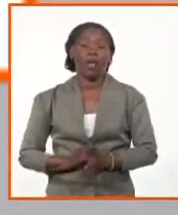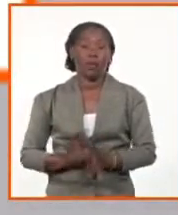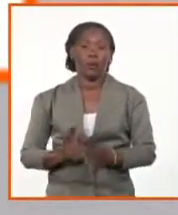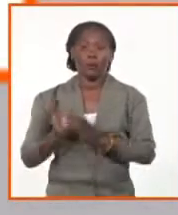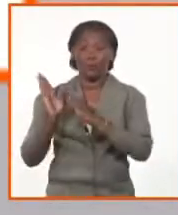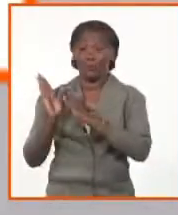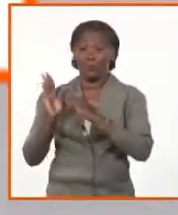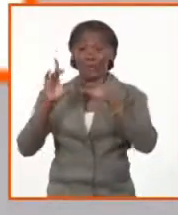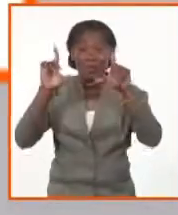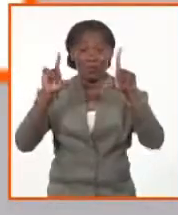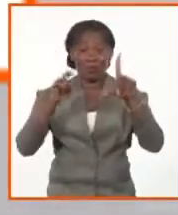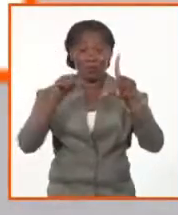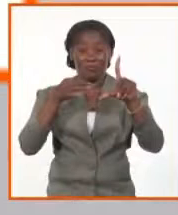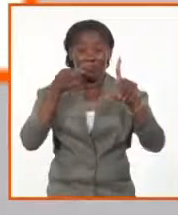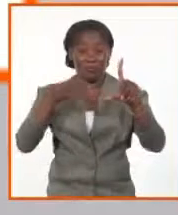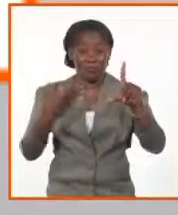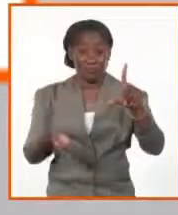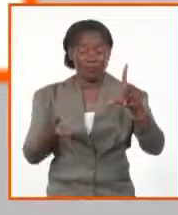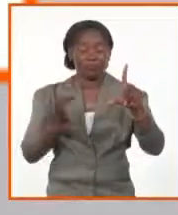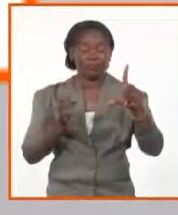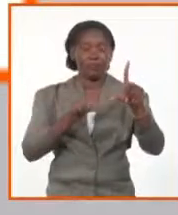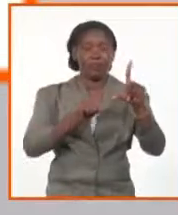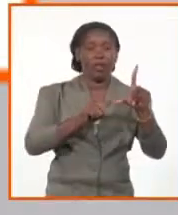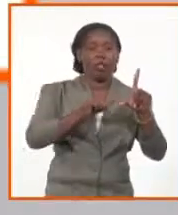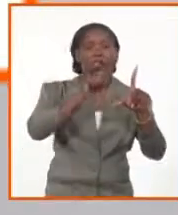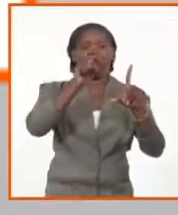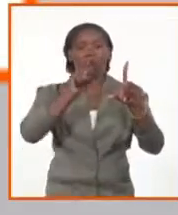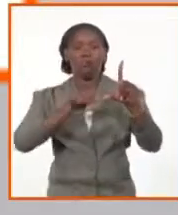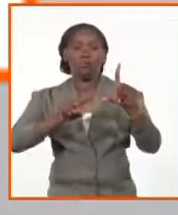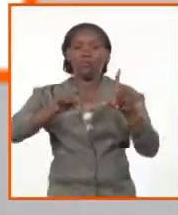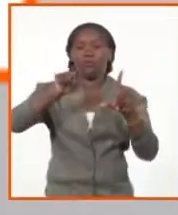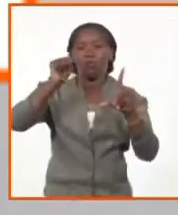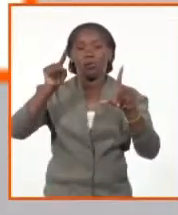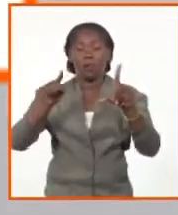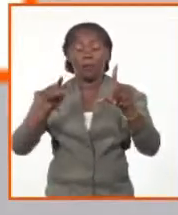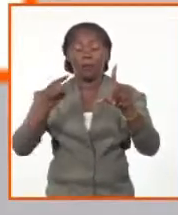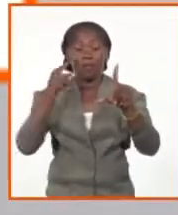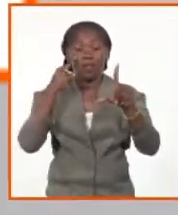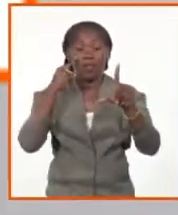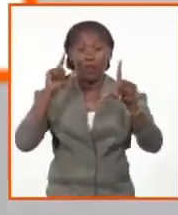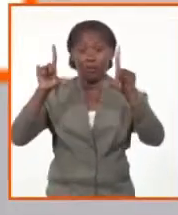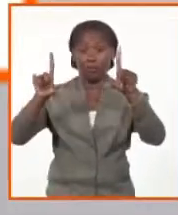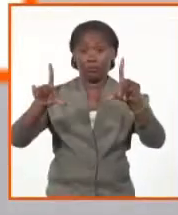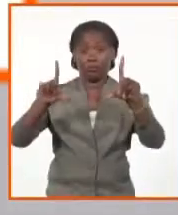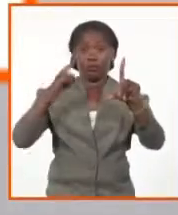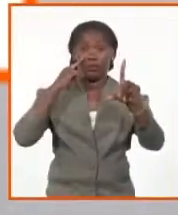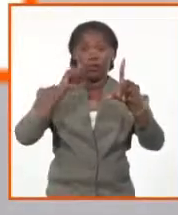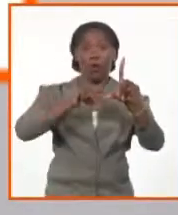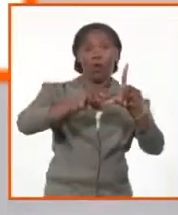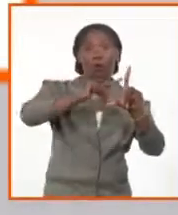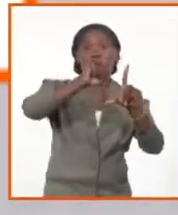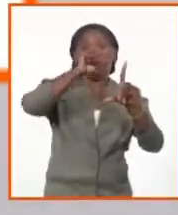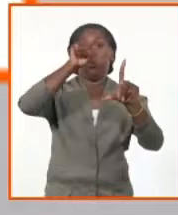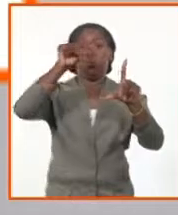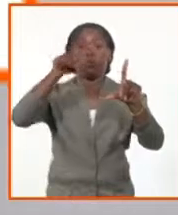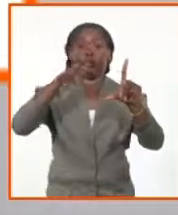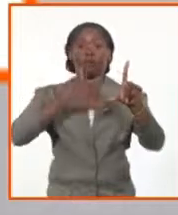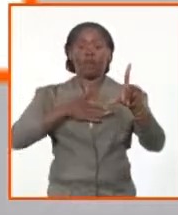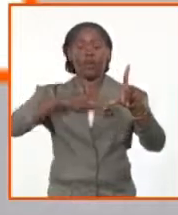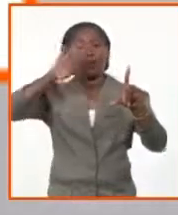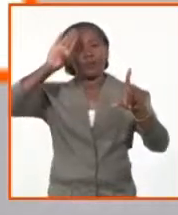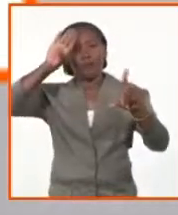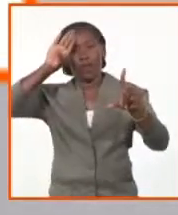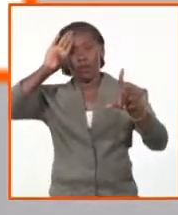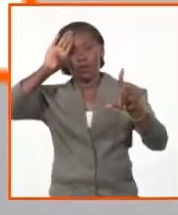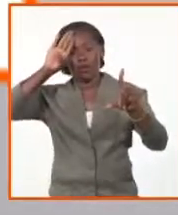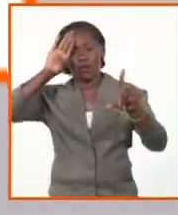que ustedes se fijan en la parte superior está la curva febril y fíjense los